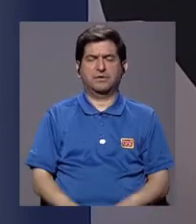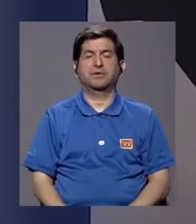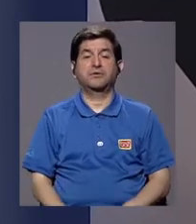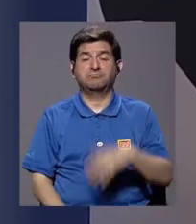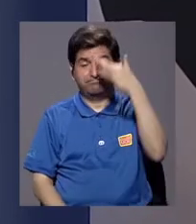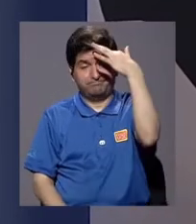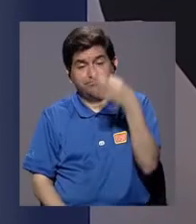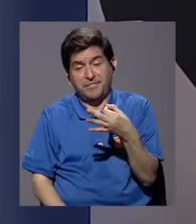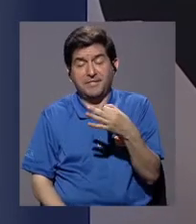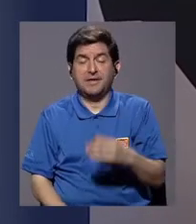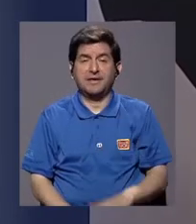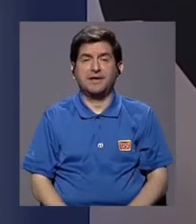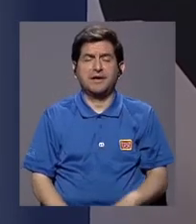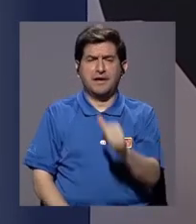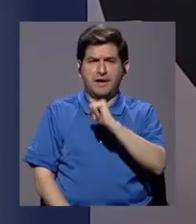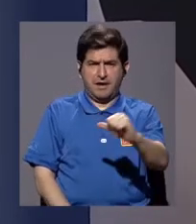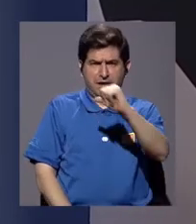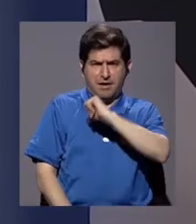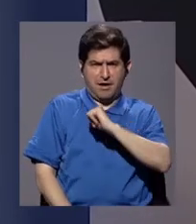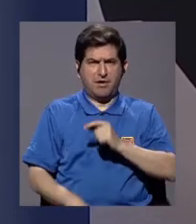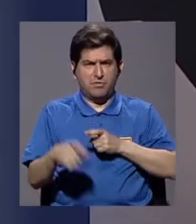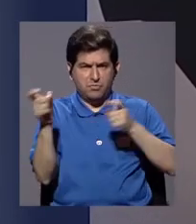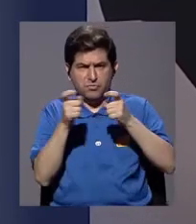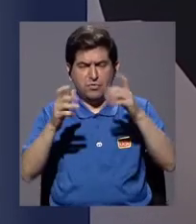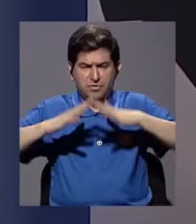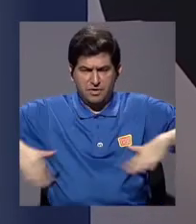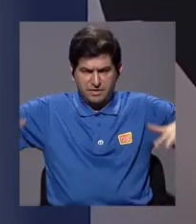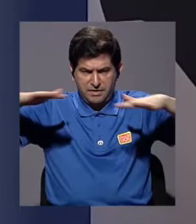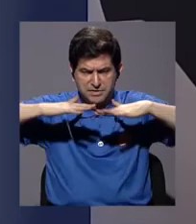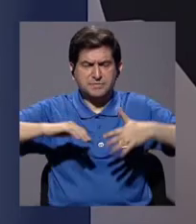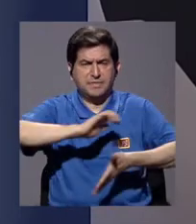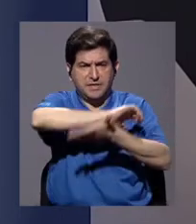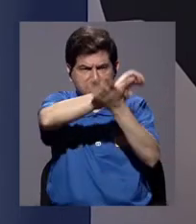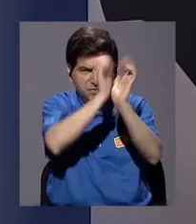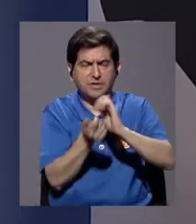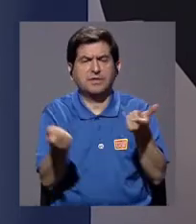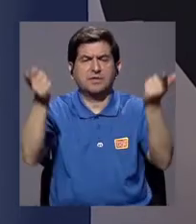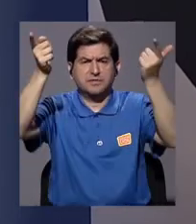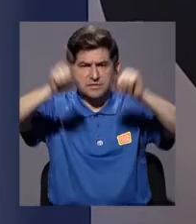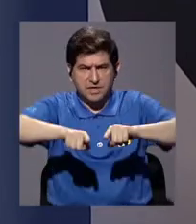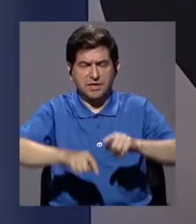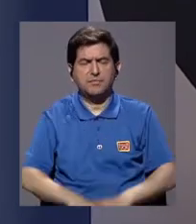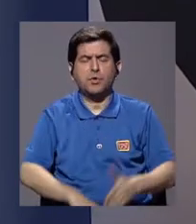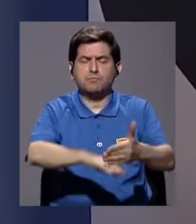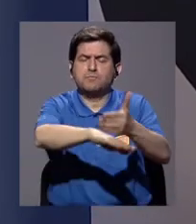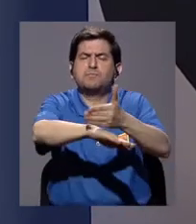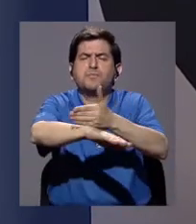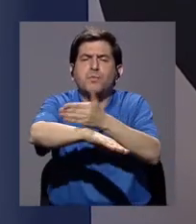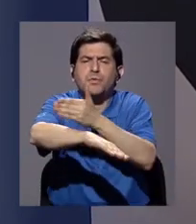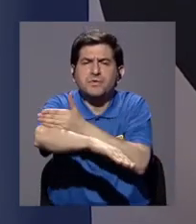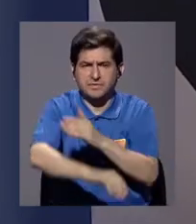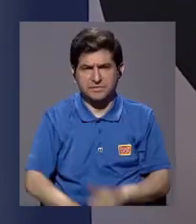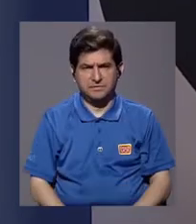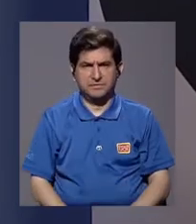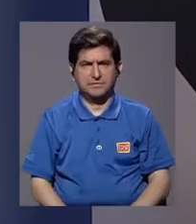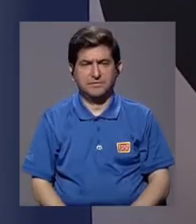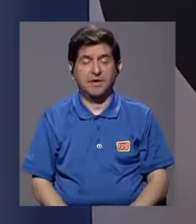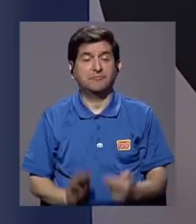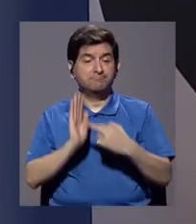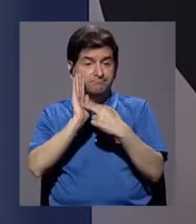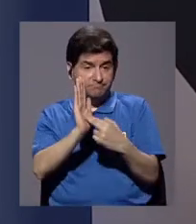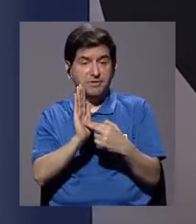de eso, y creemos que la autoridad reguladora genere espacios para que esos cambios puedan darse de manera progresiva, de algún